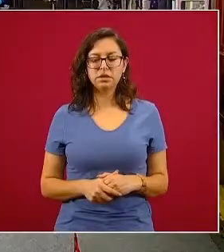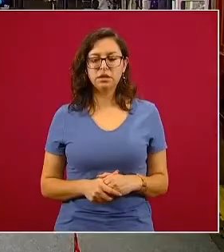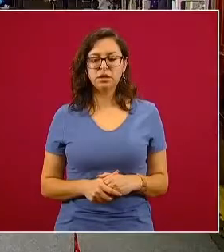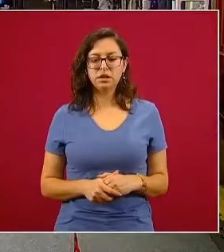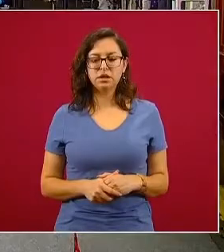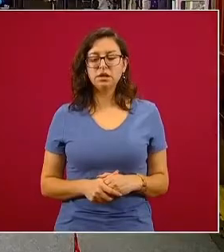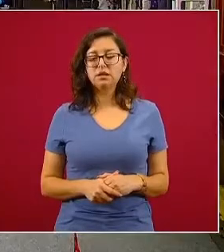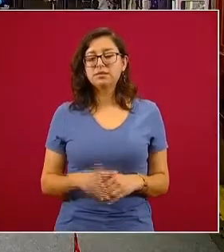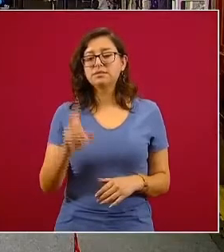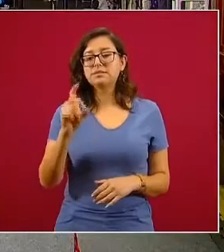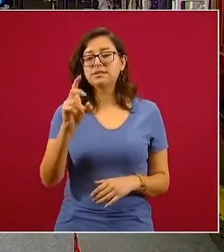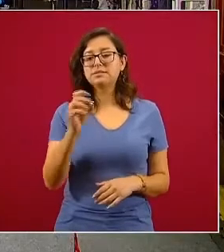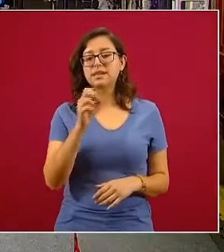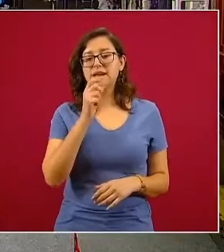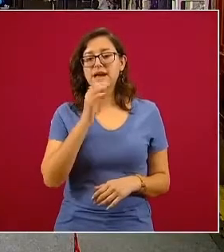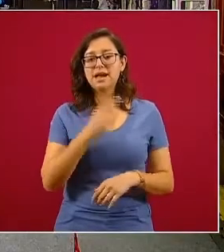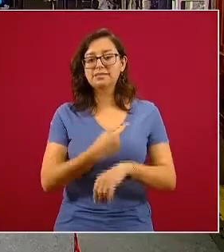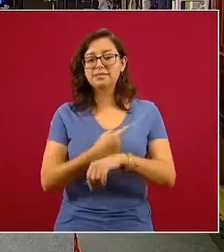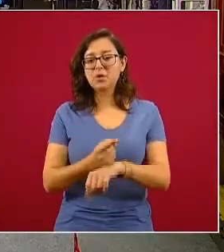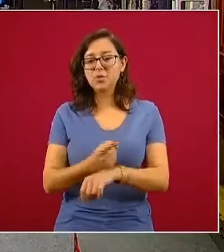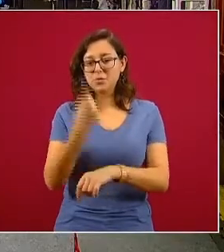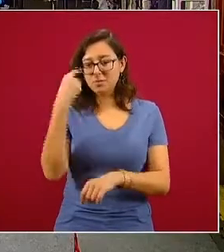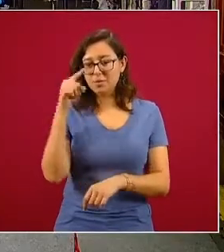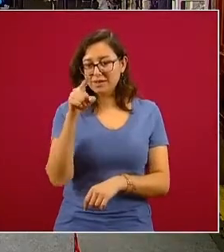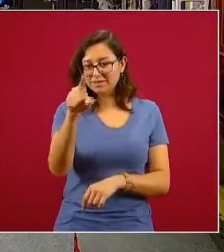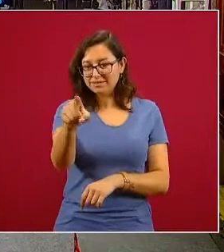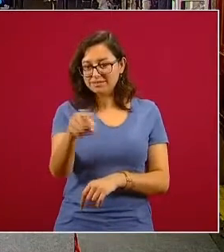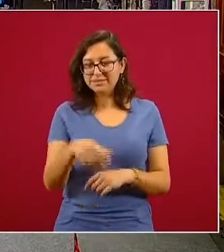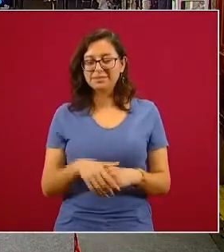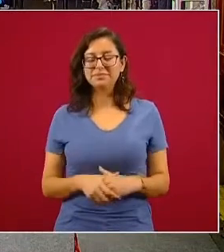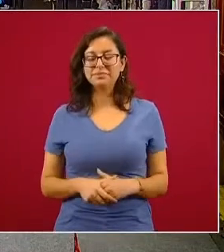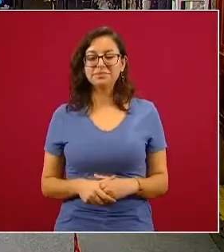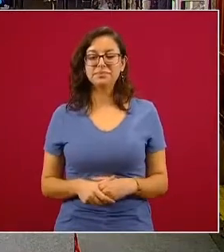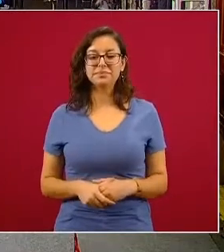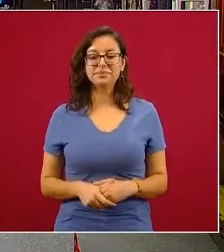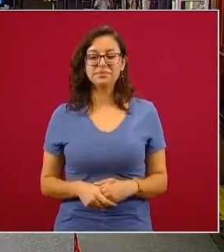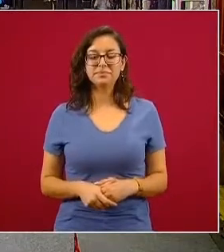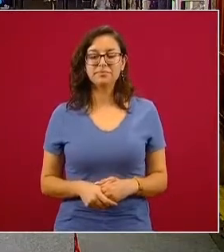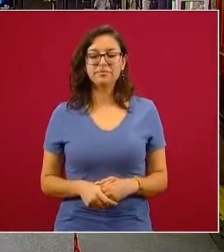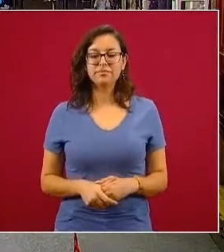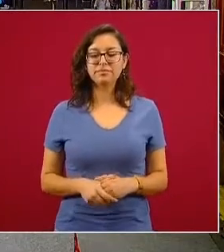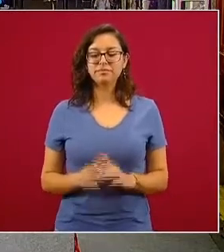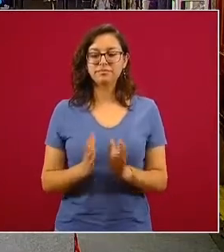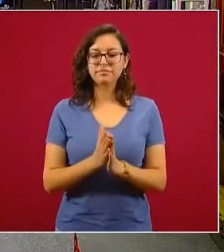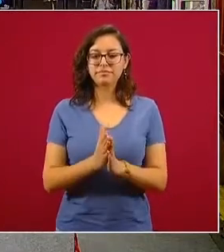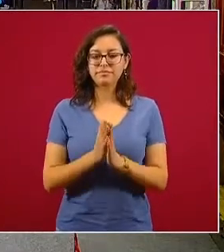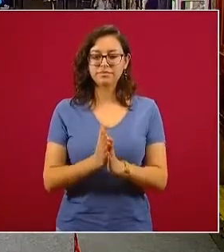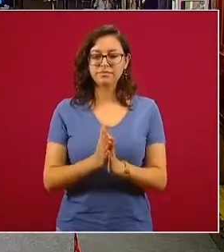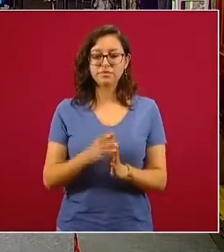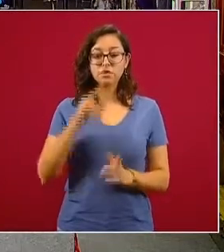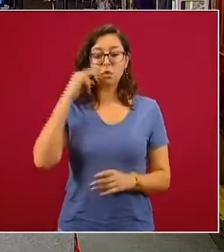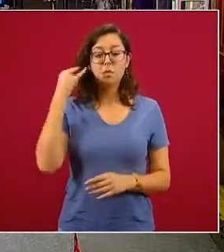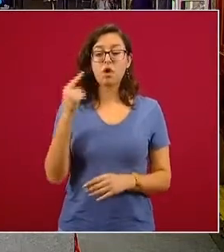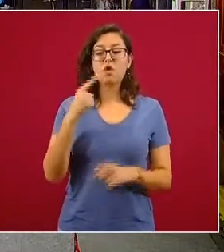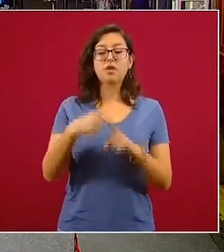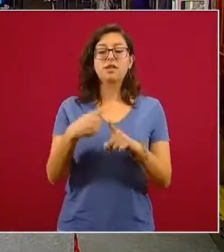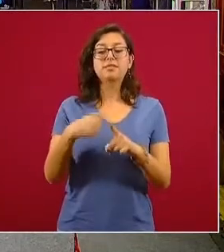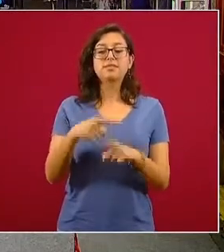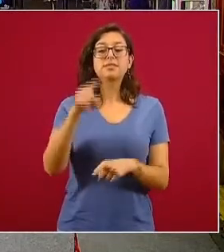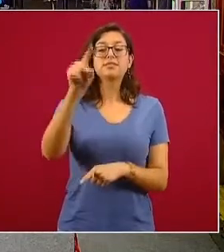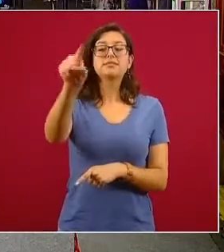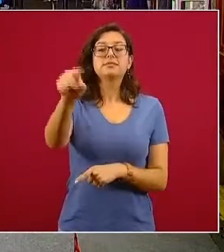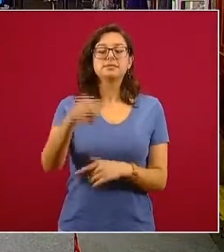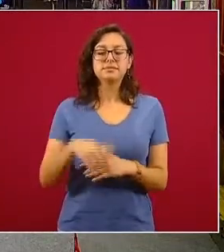medio minuto para una última pregunta. Allá el compañero que levantó la mano, atrás de Héctor García. Por favor, es que no lo alcanzo a ver.